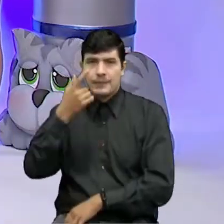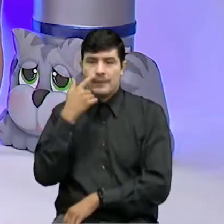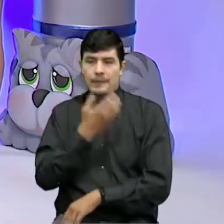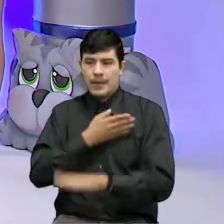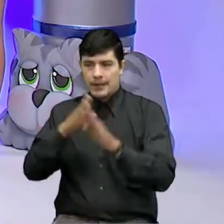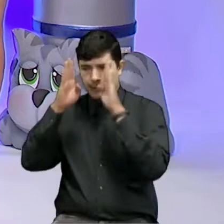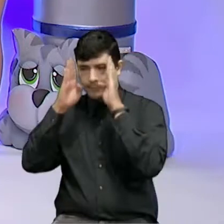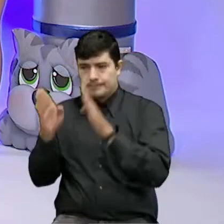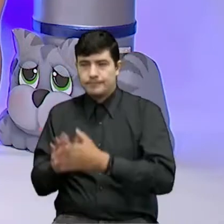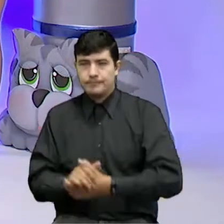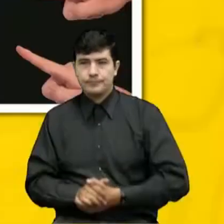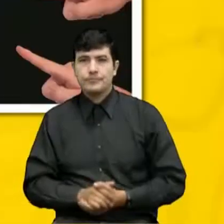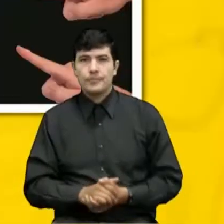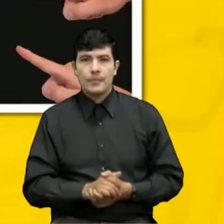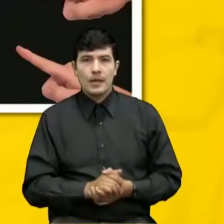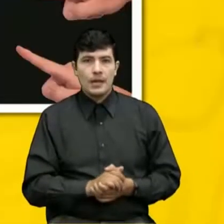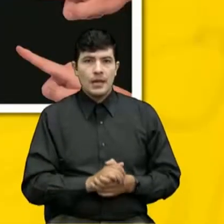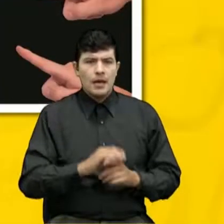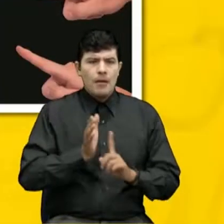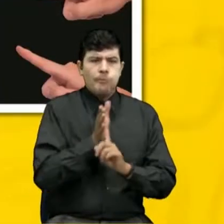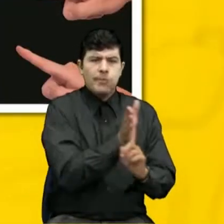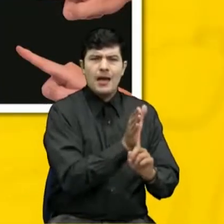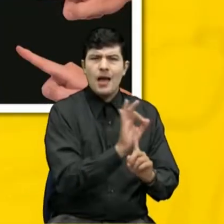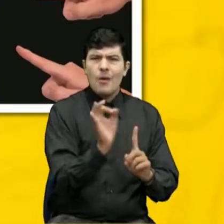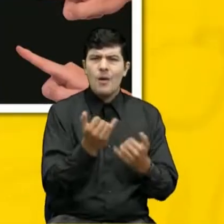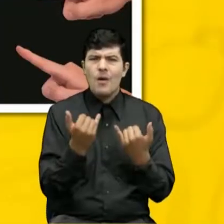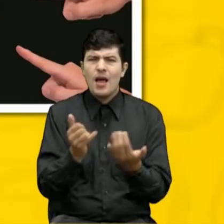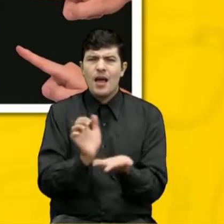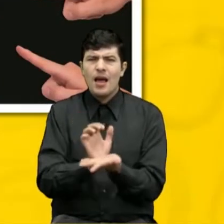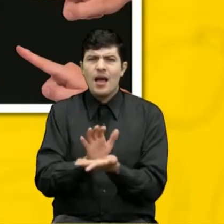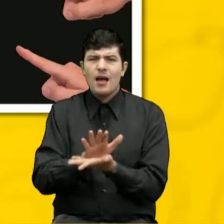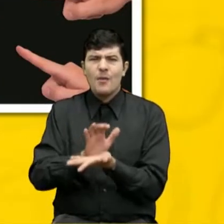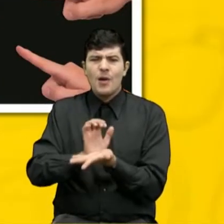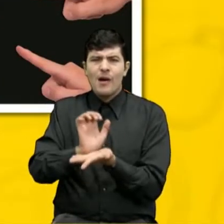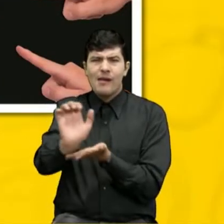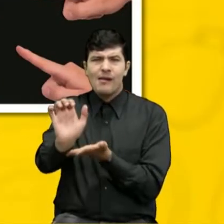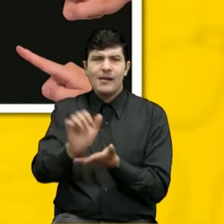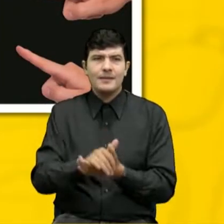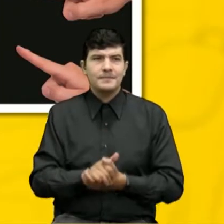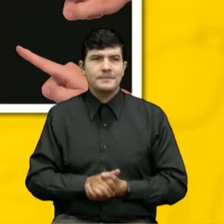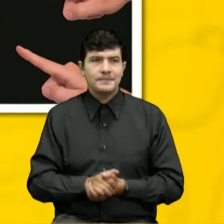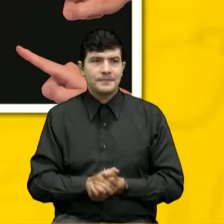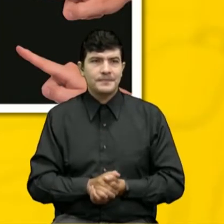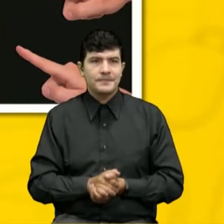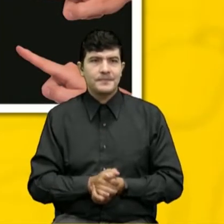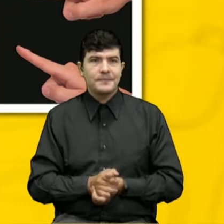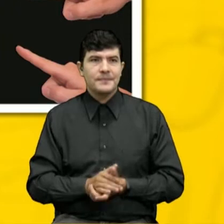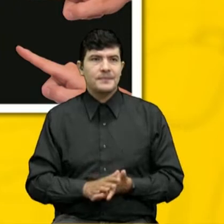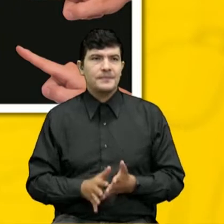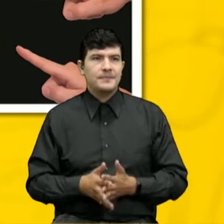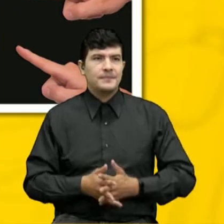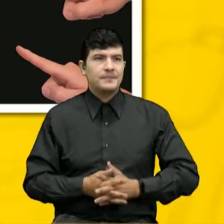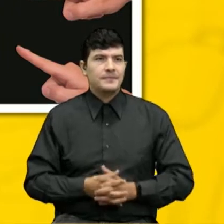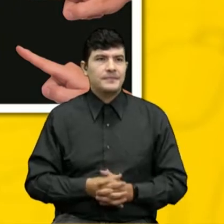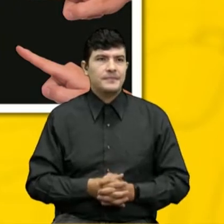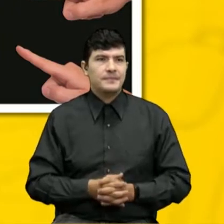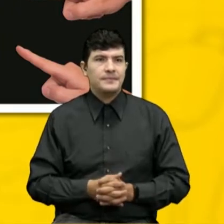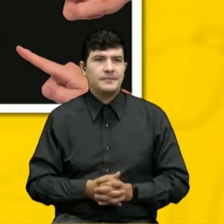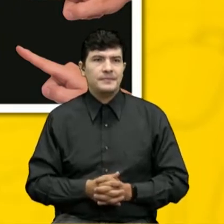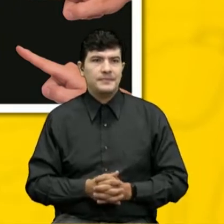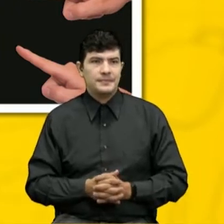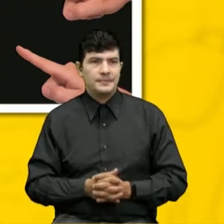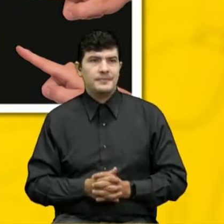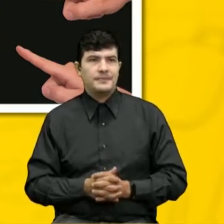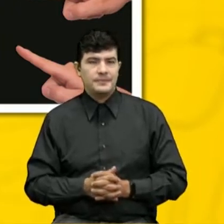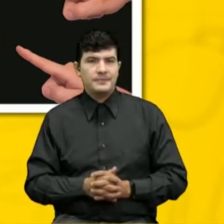La discriminación. Cuando hablamos de discriminación, ¿a qué nos referimos? El trato diferente o perjudicial que se da a una persona por motivos